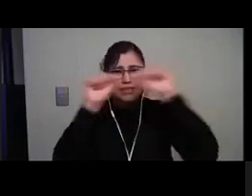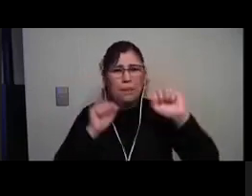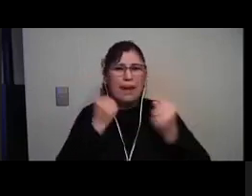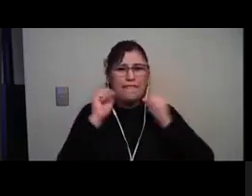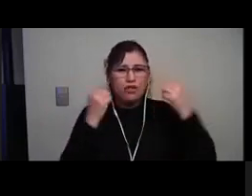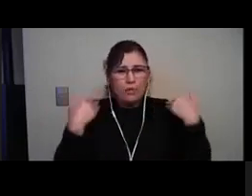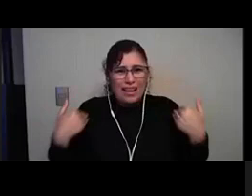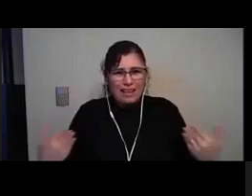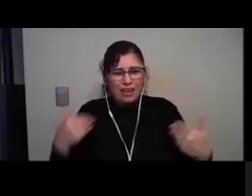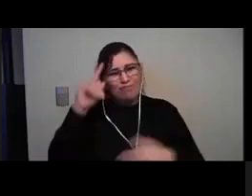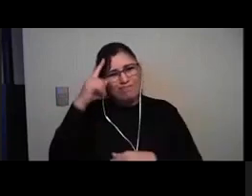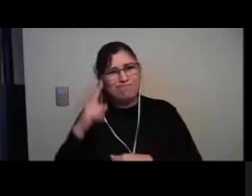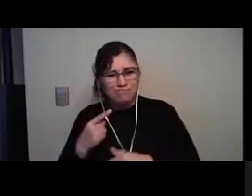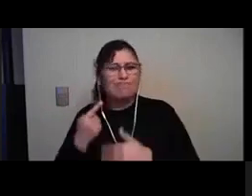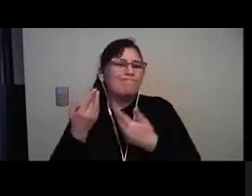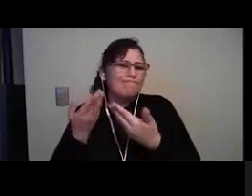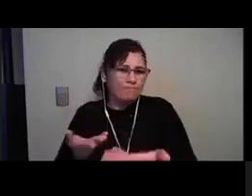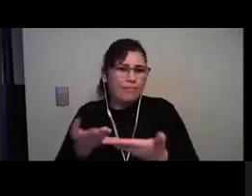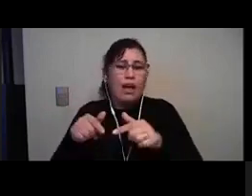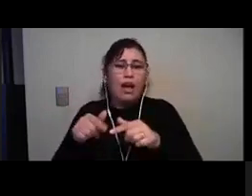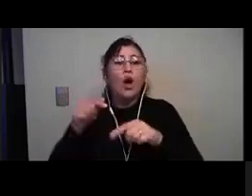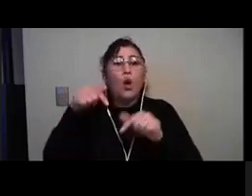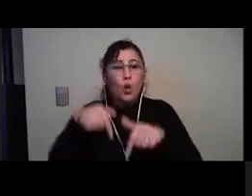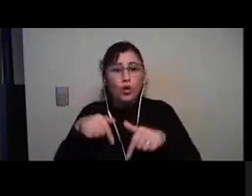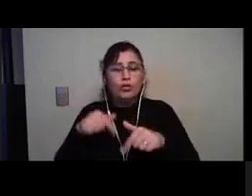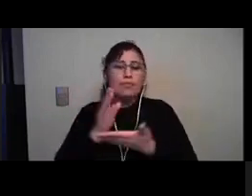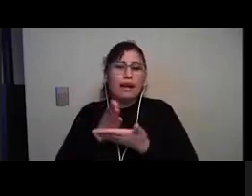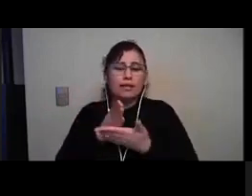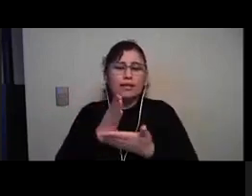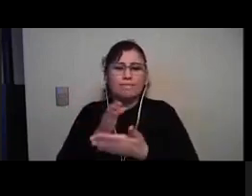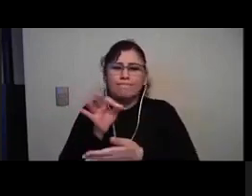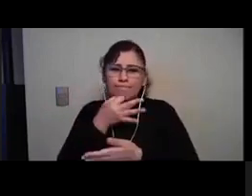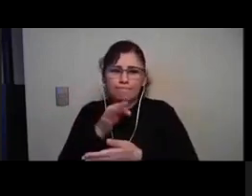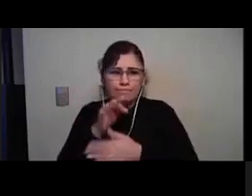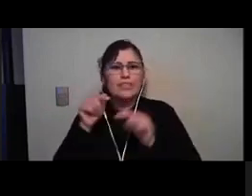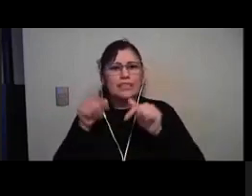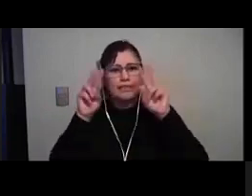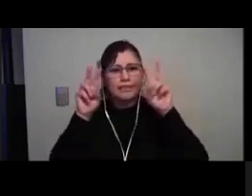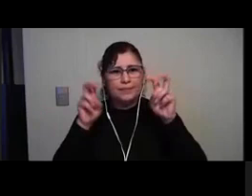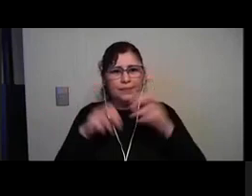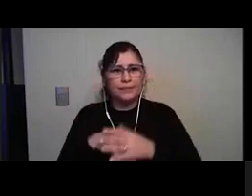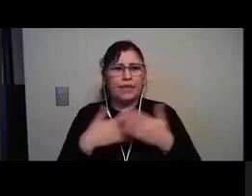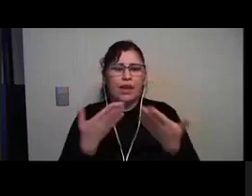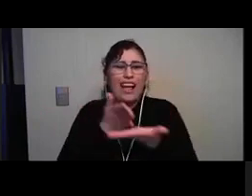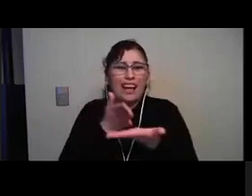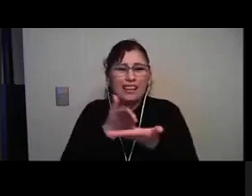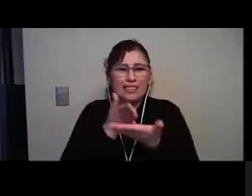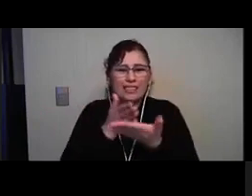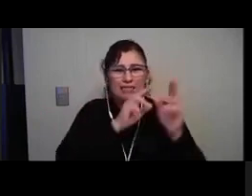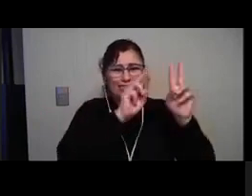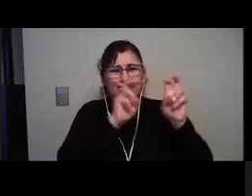periférico, ¿ok? Y es lo que les voy a comentar hoy día. La cátedra trae bastantes contenidos, así